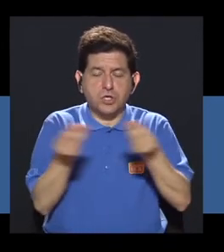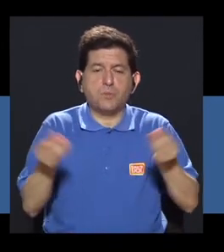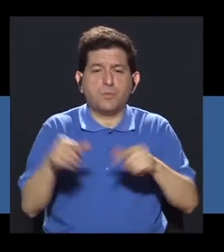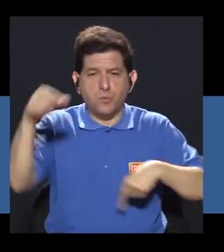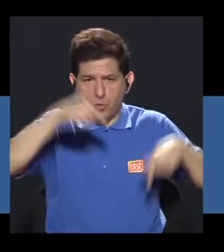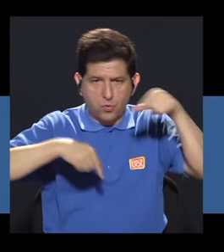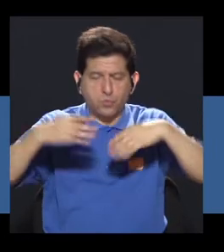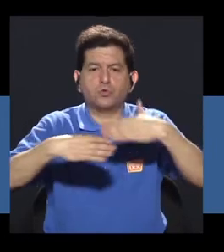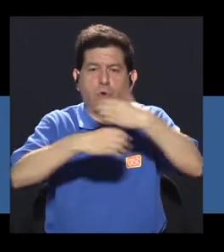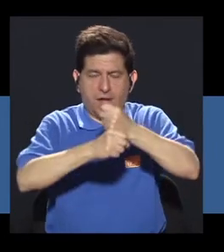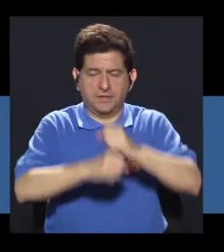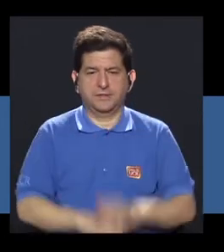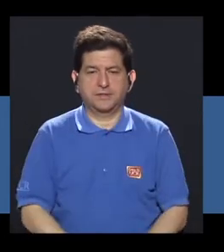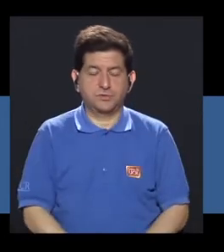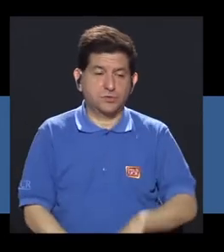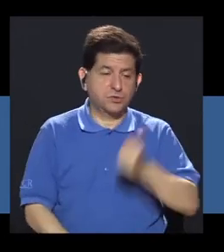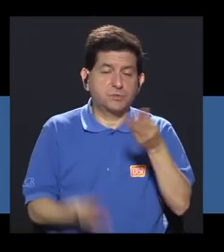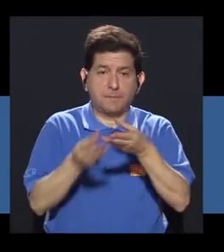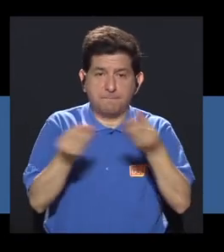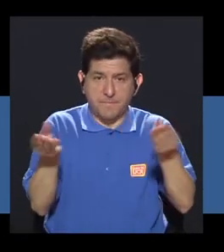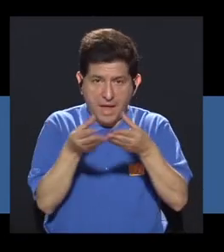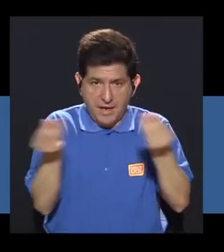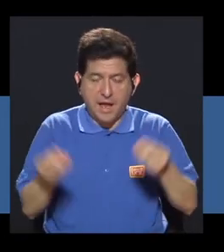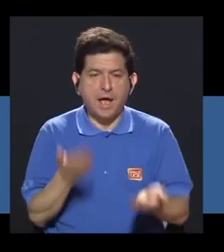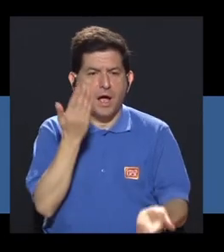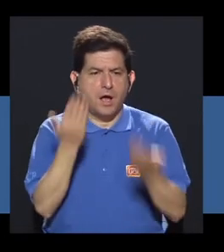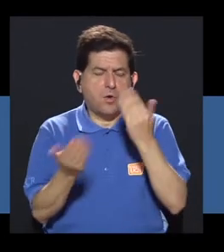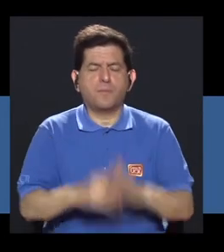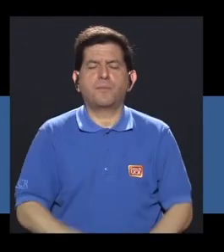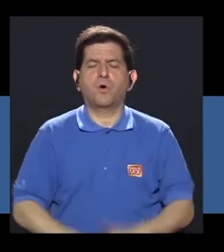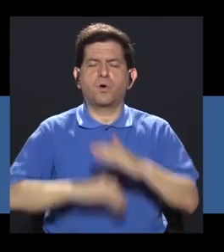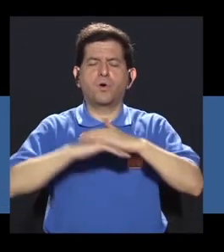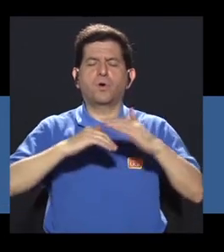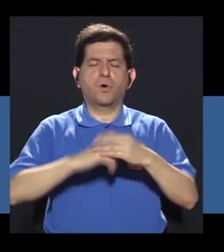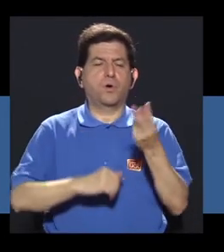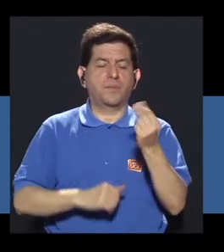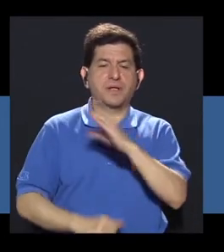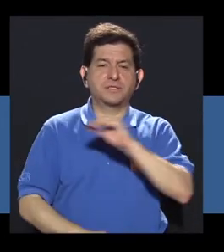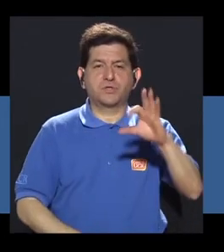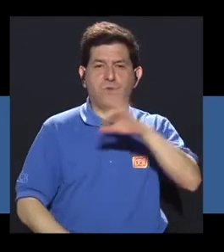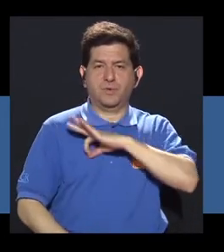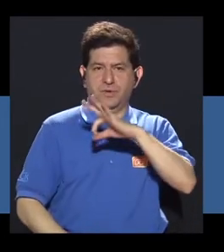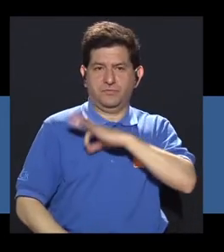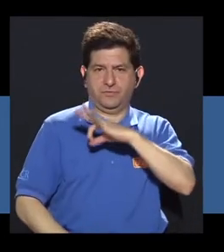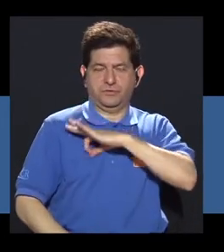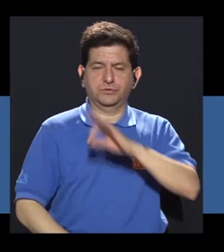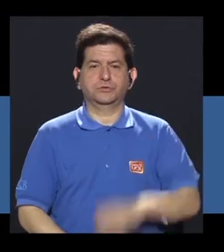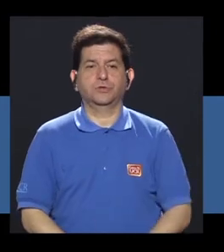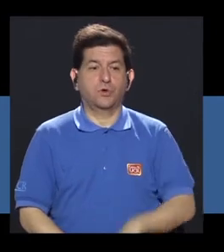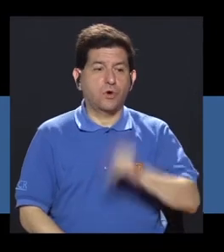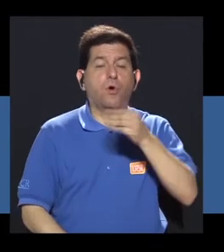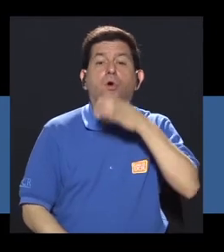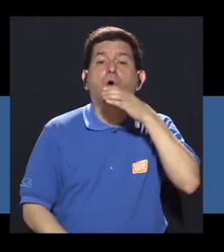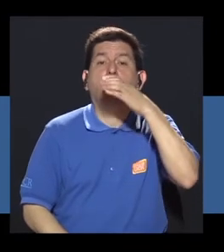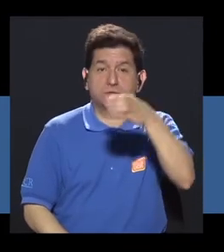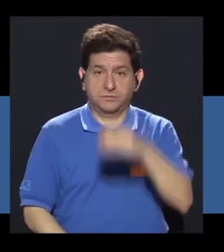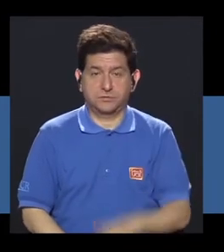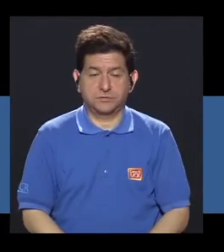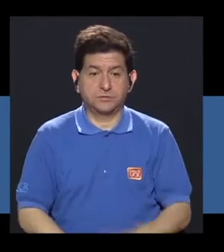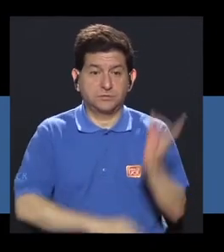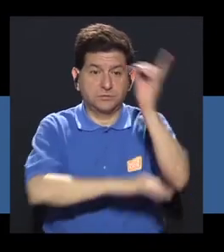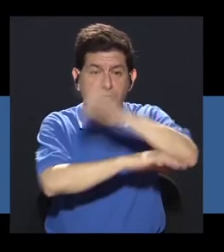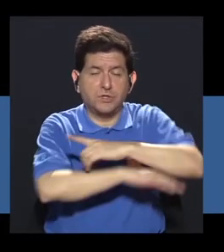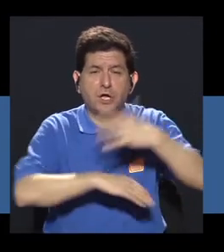hechos sin productos químicos. Para estos y otros productos, compare comodidad, precio y beneficios.